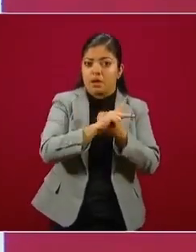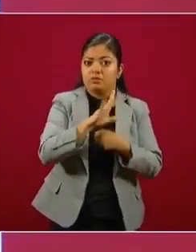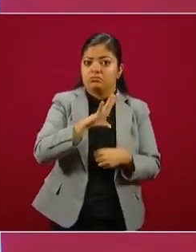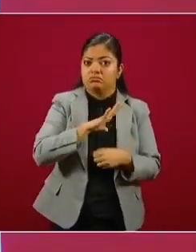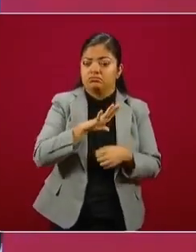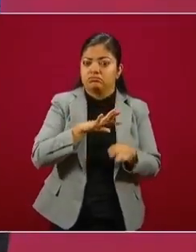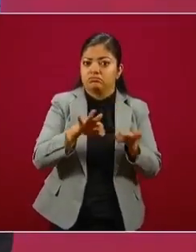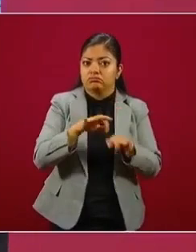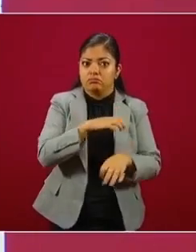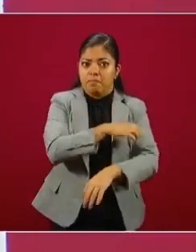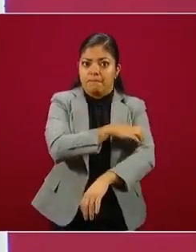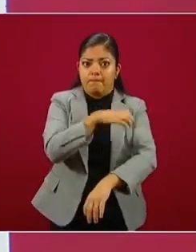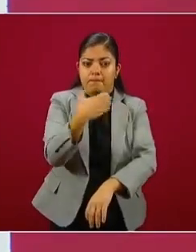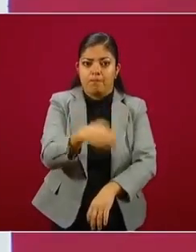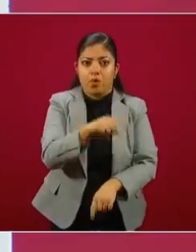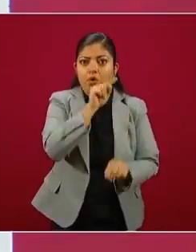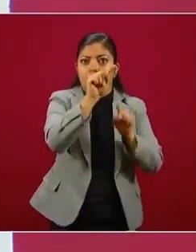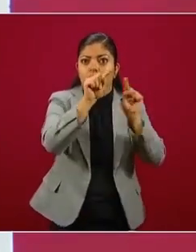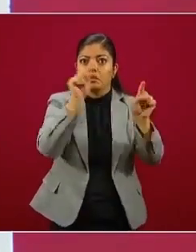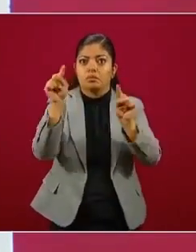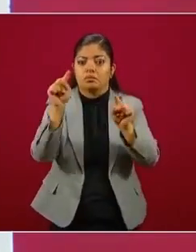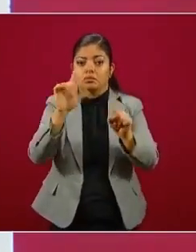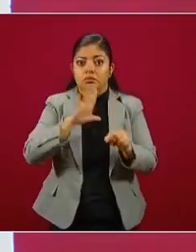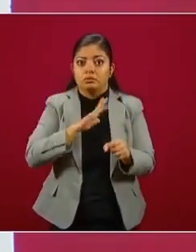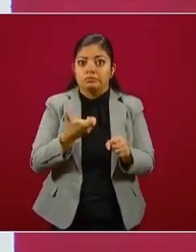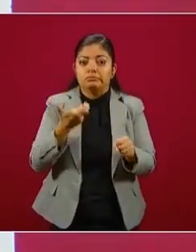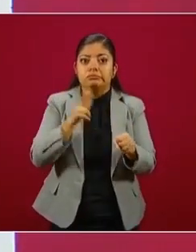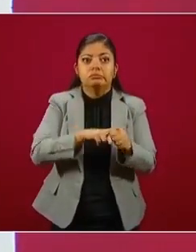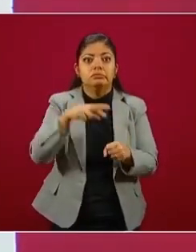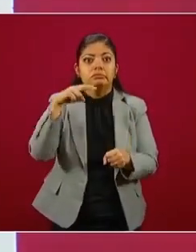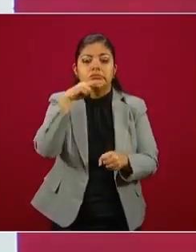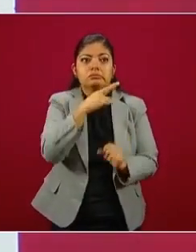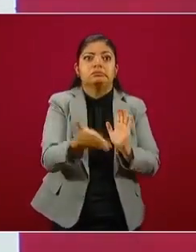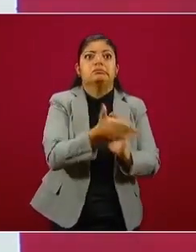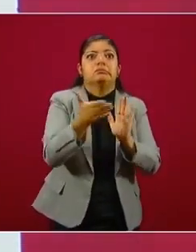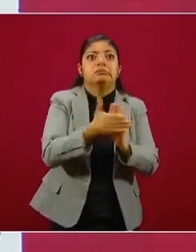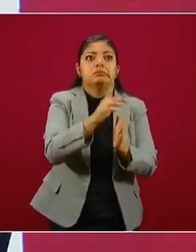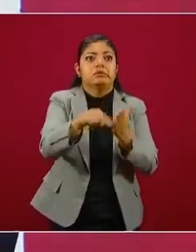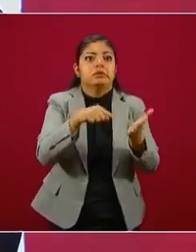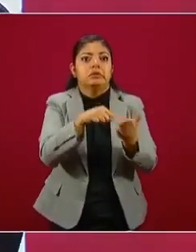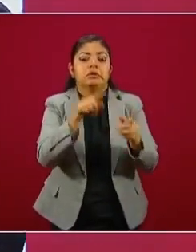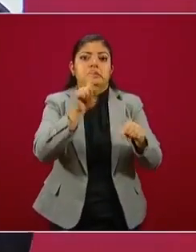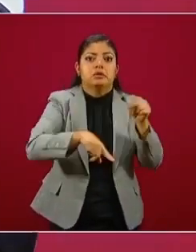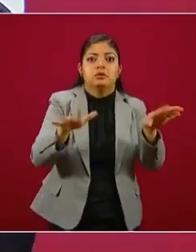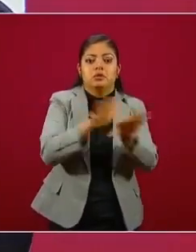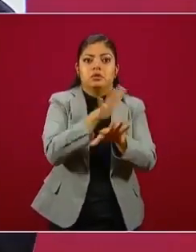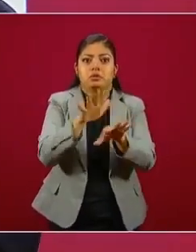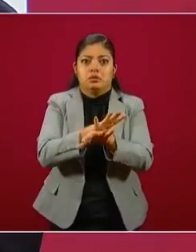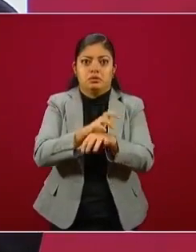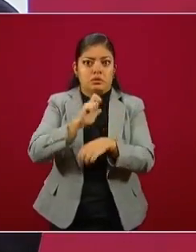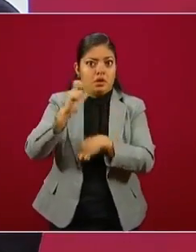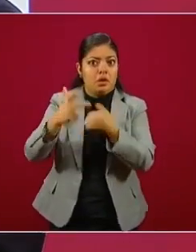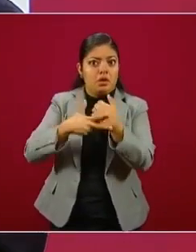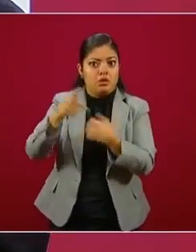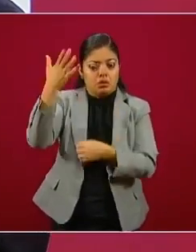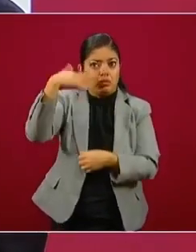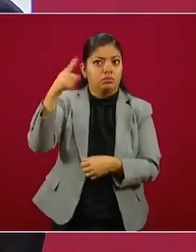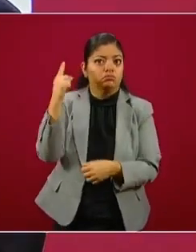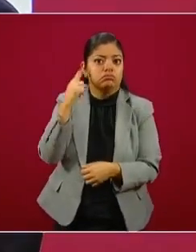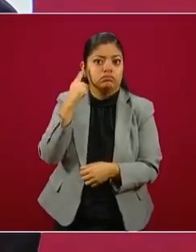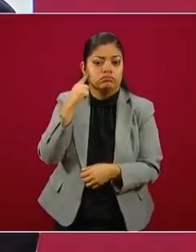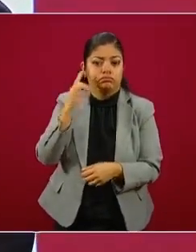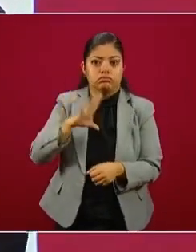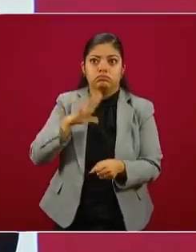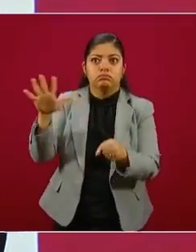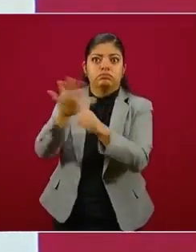en China tuvieron que hacer hospitales con urgencia, en Europa ya hablamos de la saturación, en